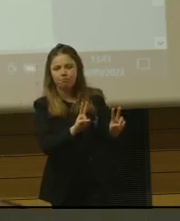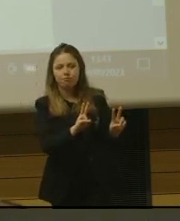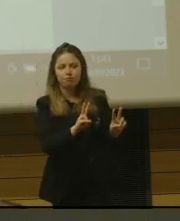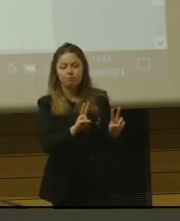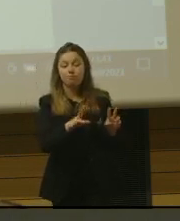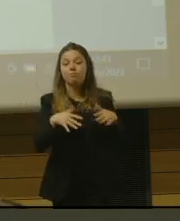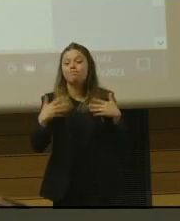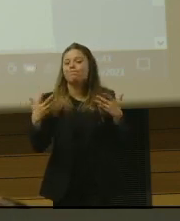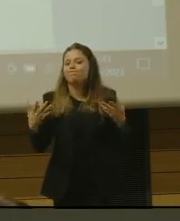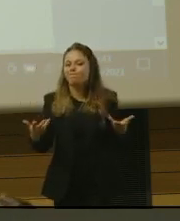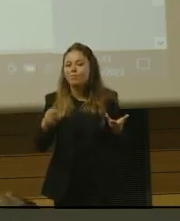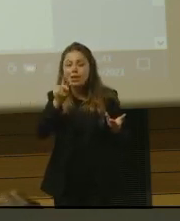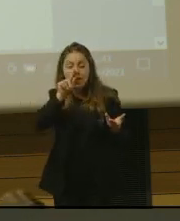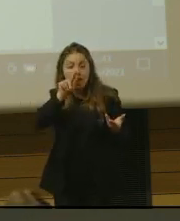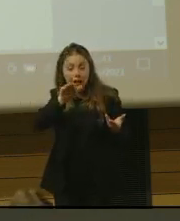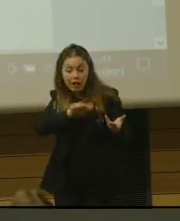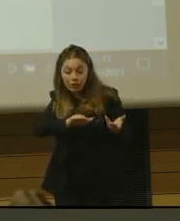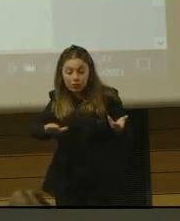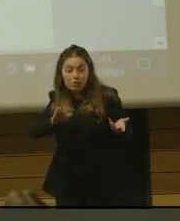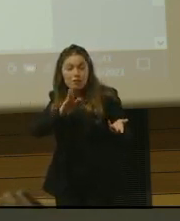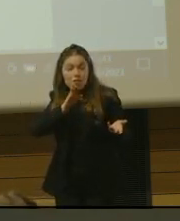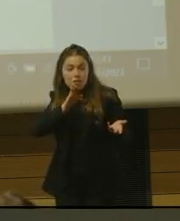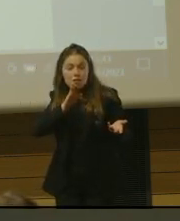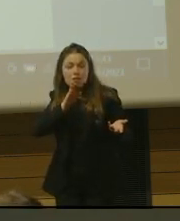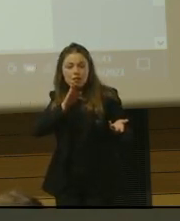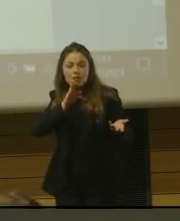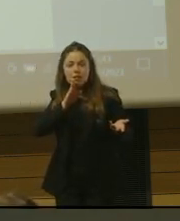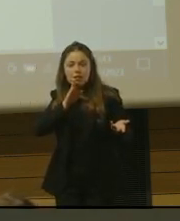¿Qué pasa? Que claro, estos niños, pues,